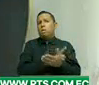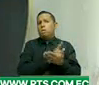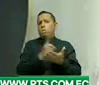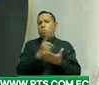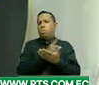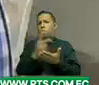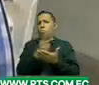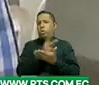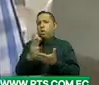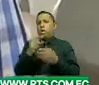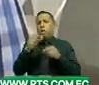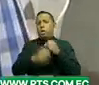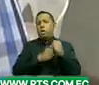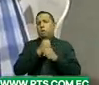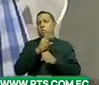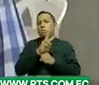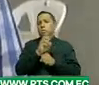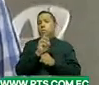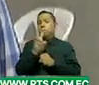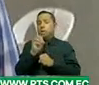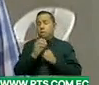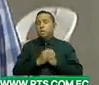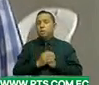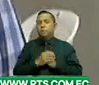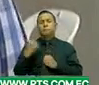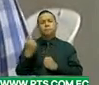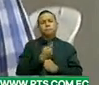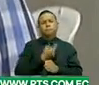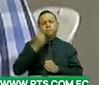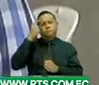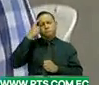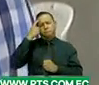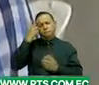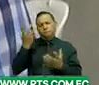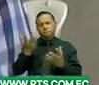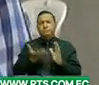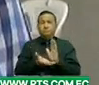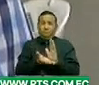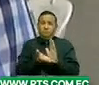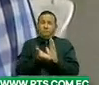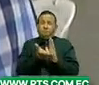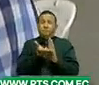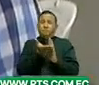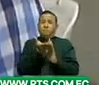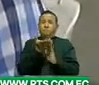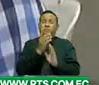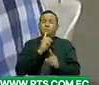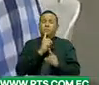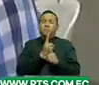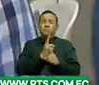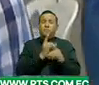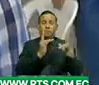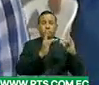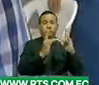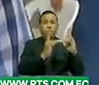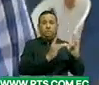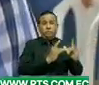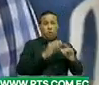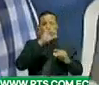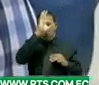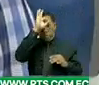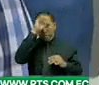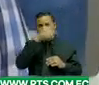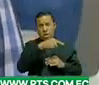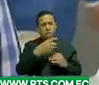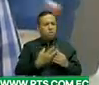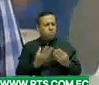2020. Estamos un poco elevados en casos, en cuidados intermedios, en cuidados intensivos de aquí, en hospitalización